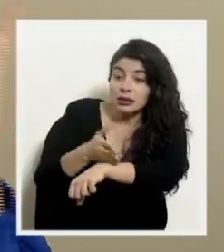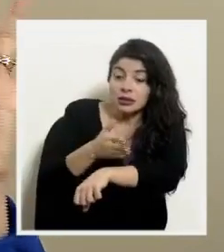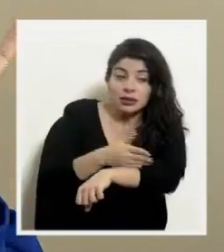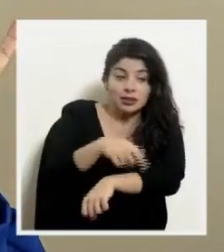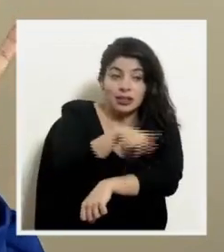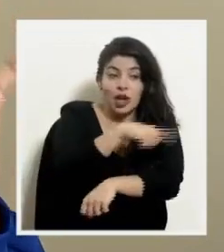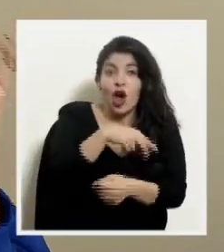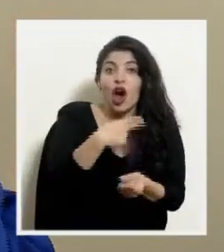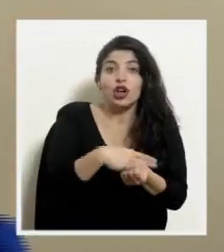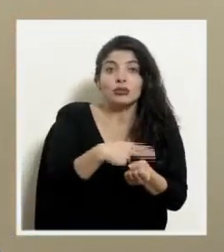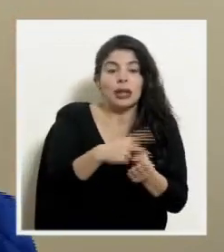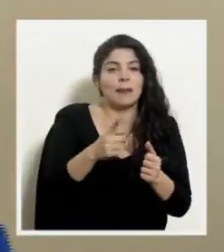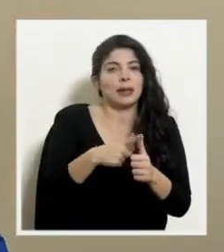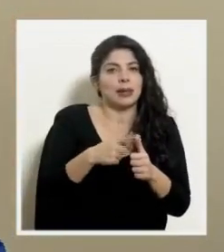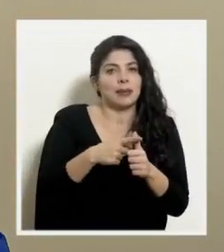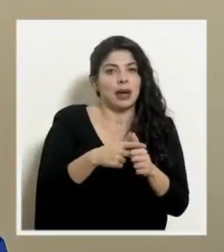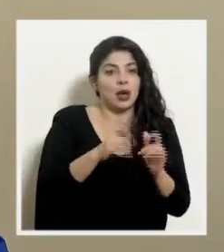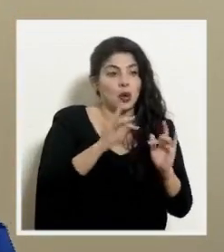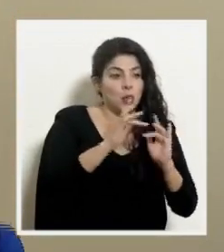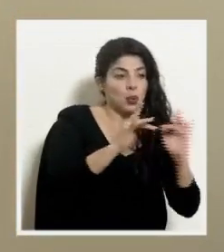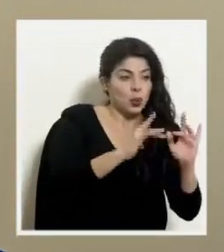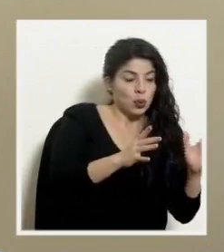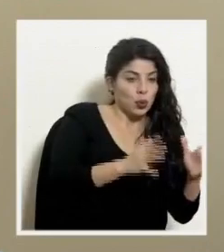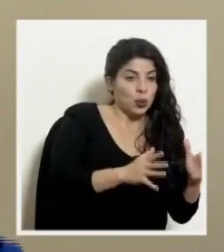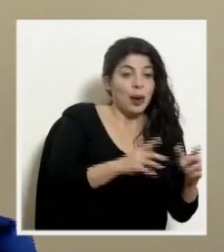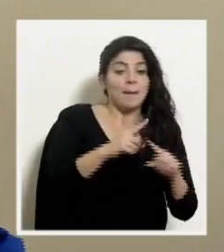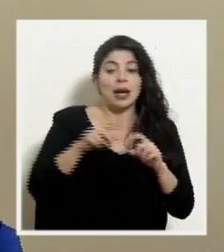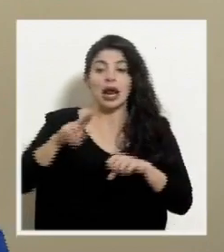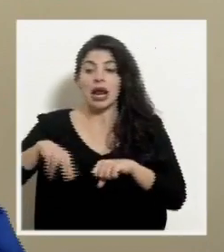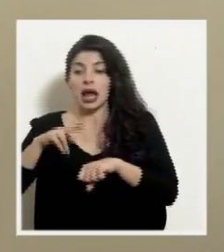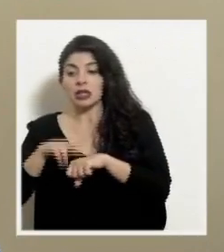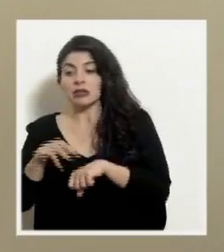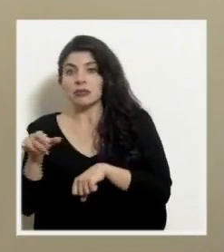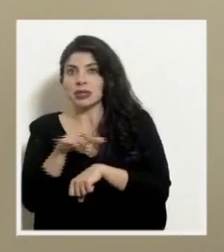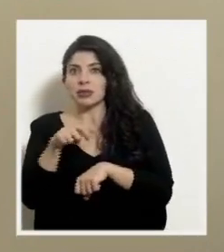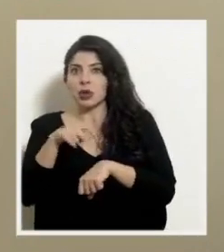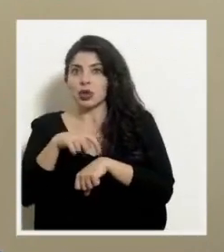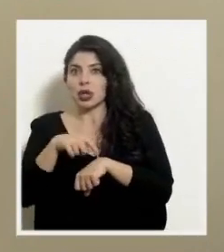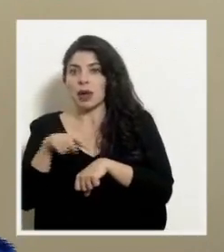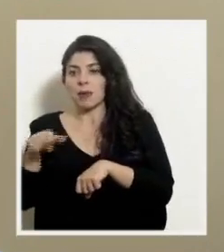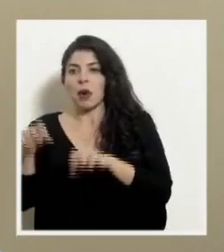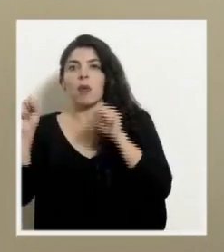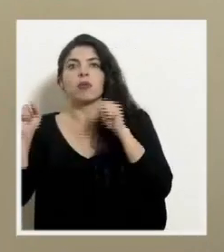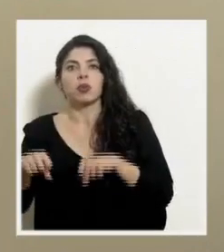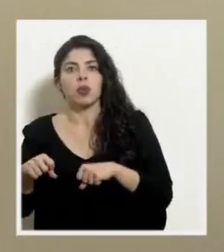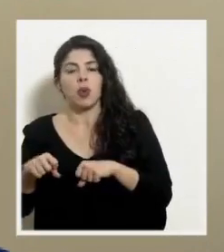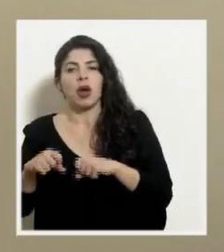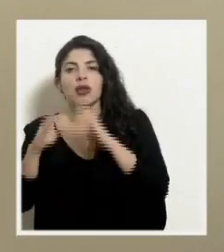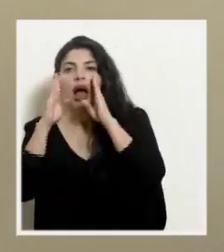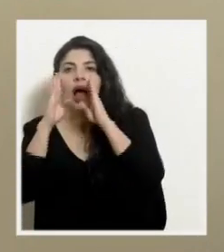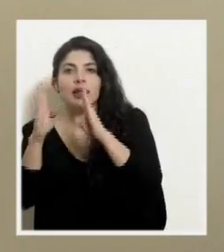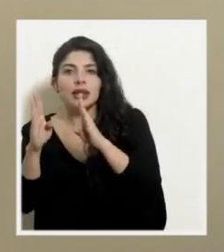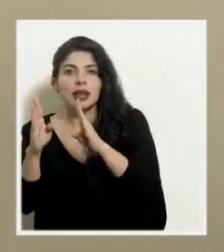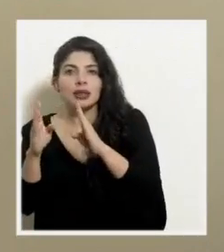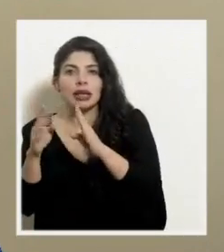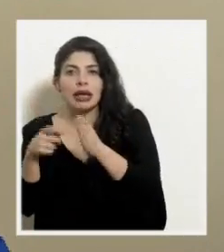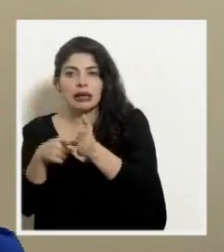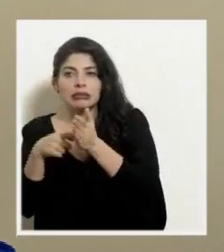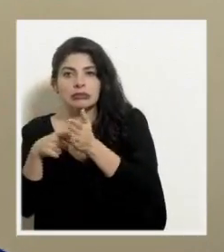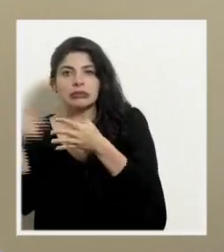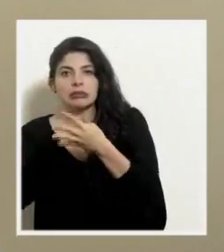capacidad hospitalaria, tengamos la condición, los nacionales, para poder atender esas demandas que hoy